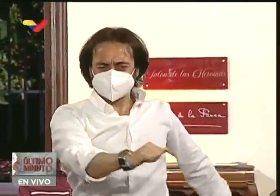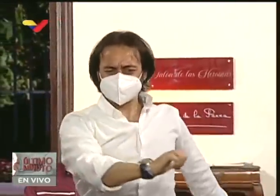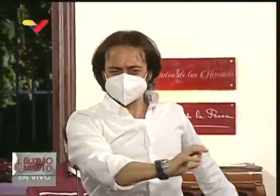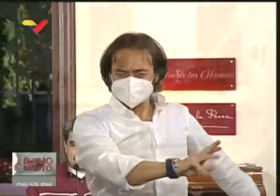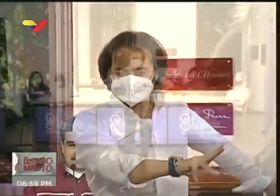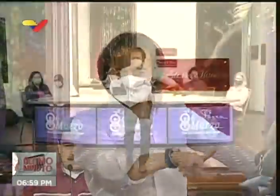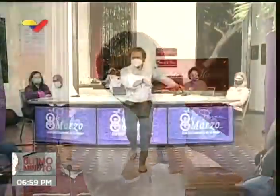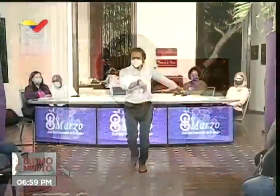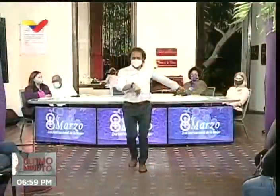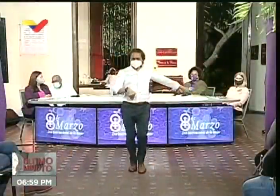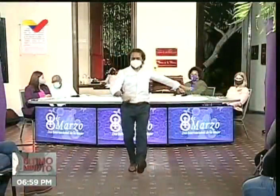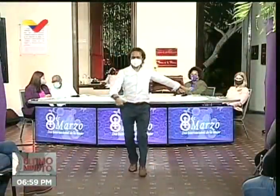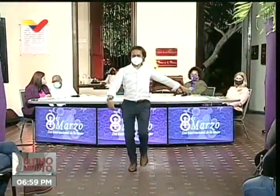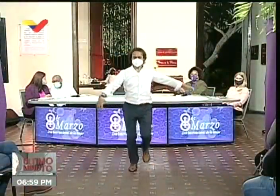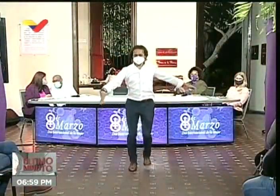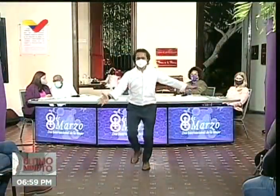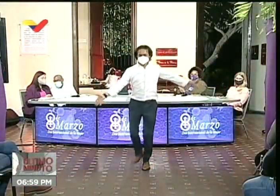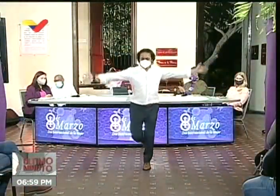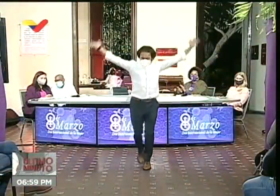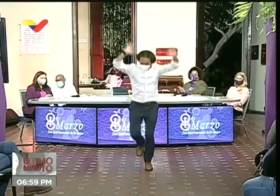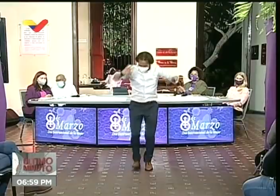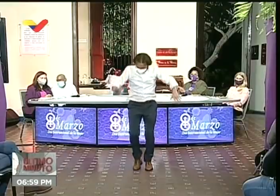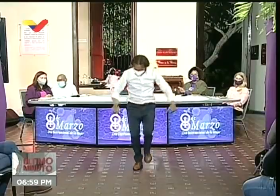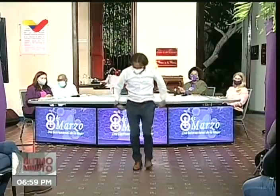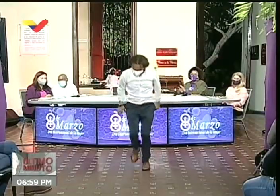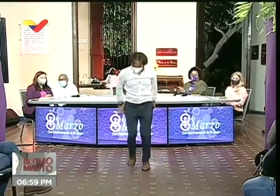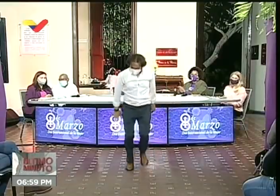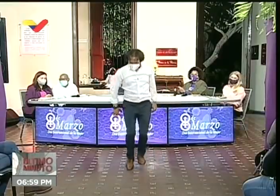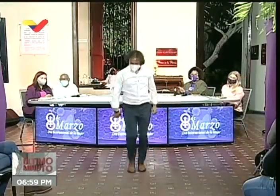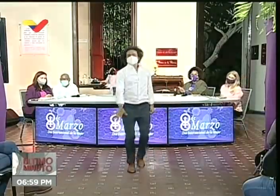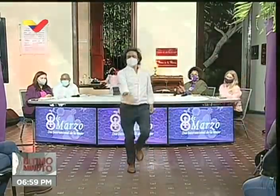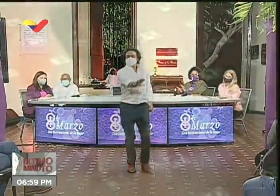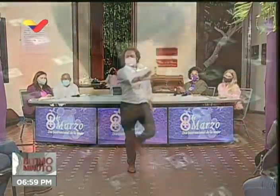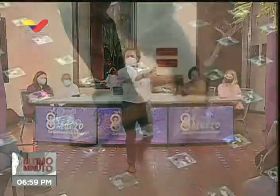todas en inicia. dentro,